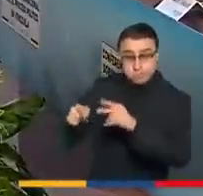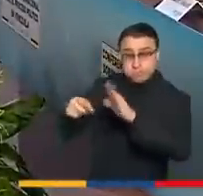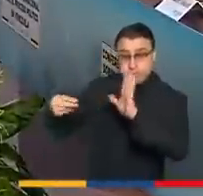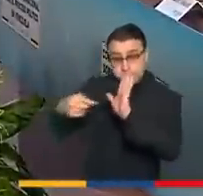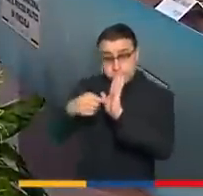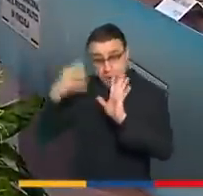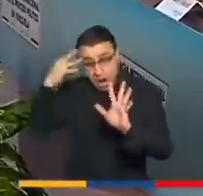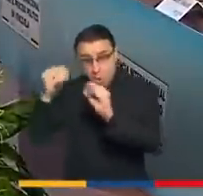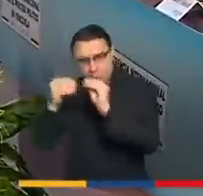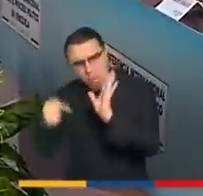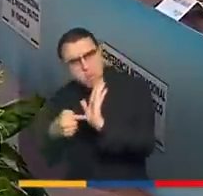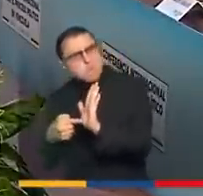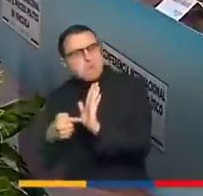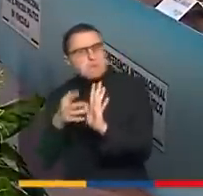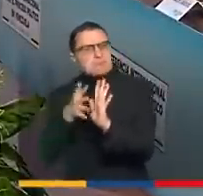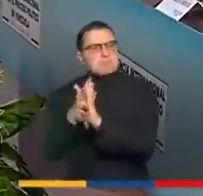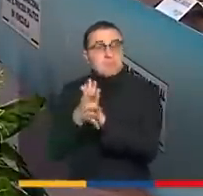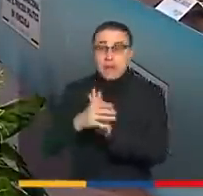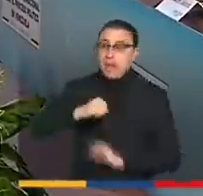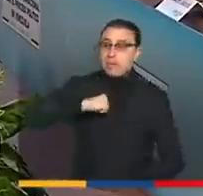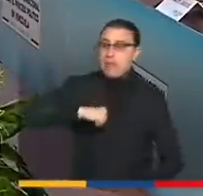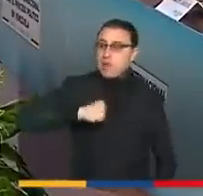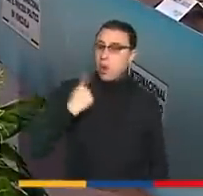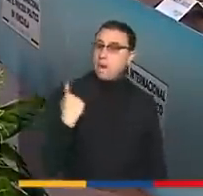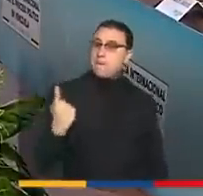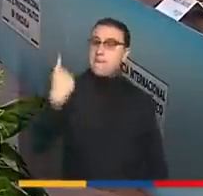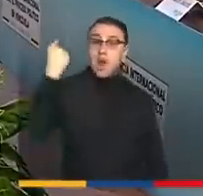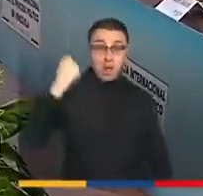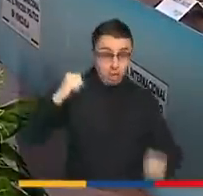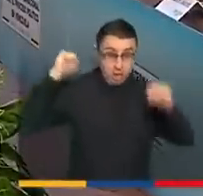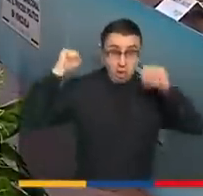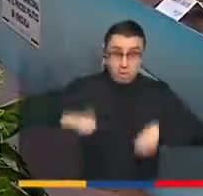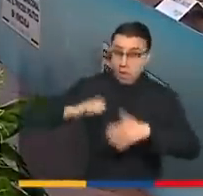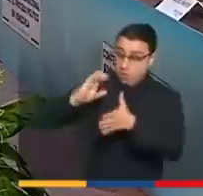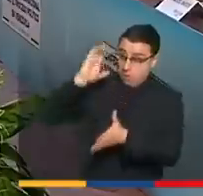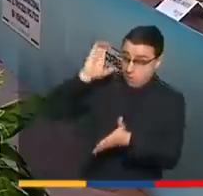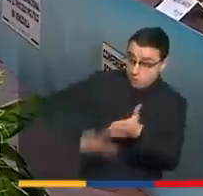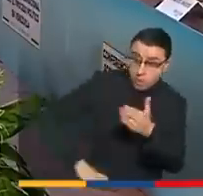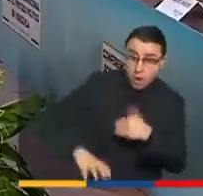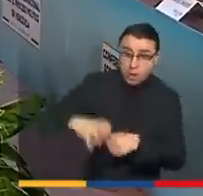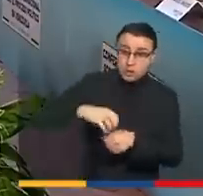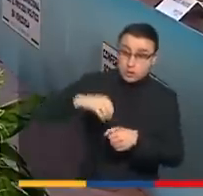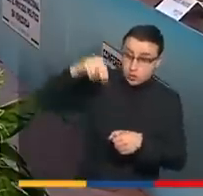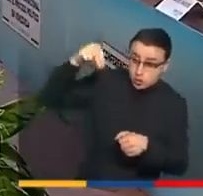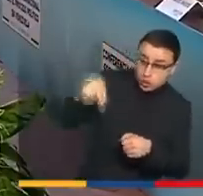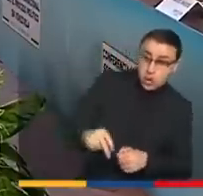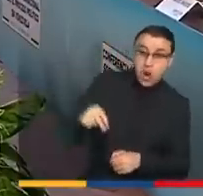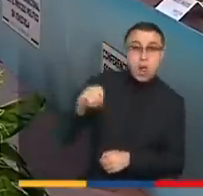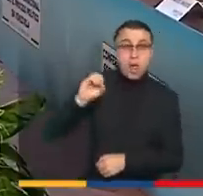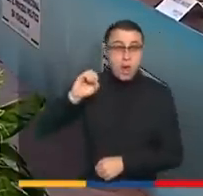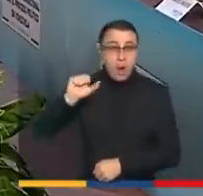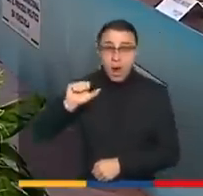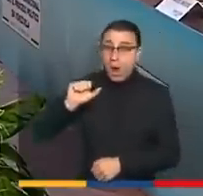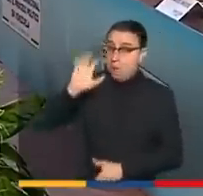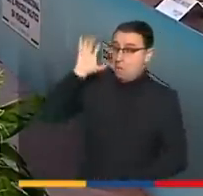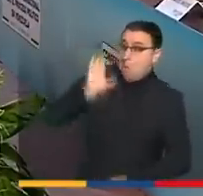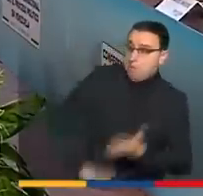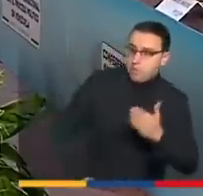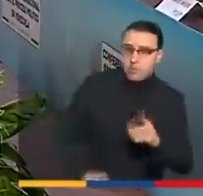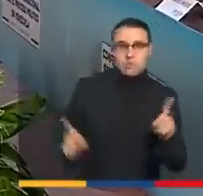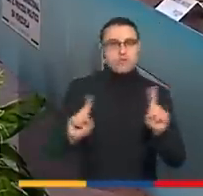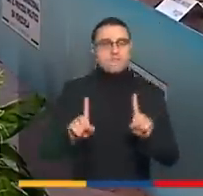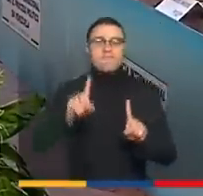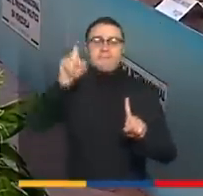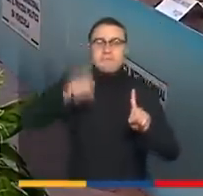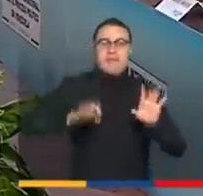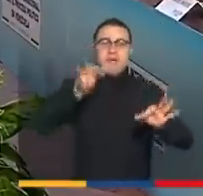ningún derecho político puede ser quitado a ningún ciudadano o ciudadana, sino por sentencia